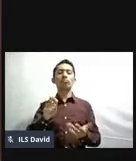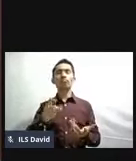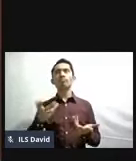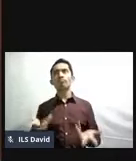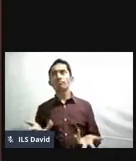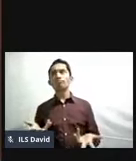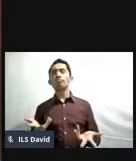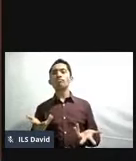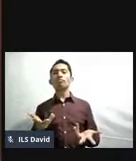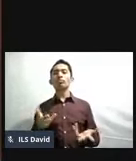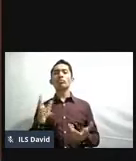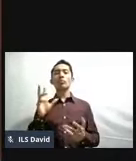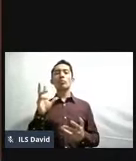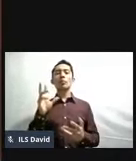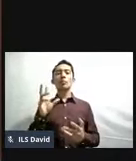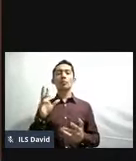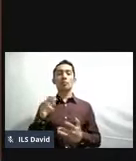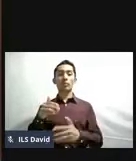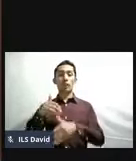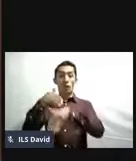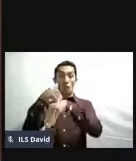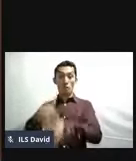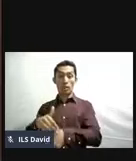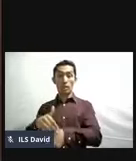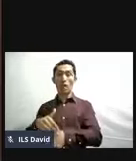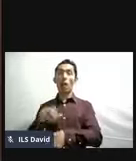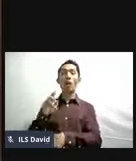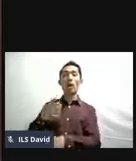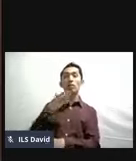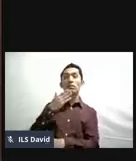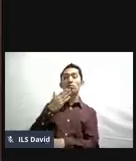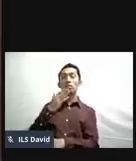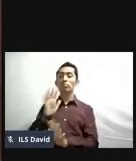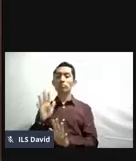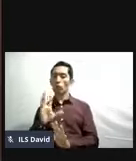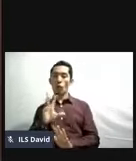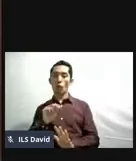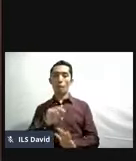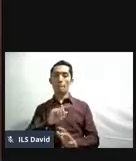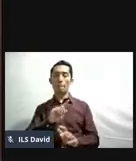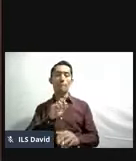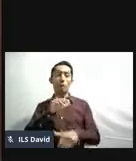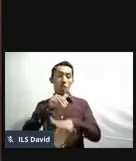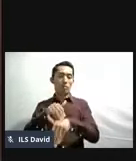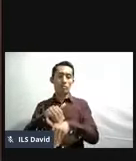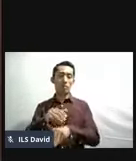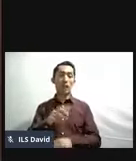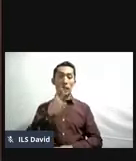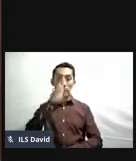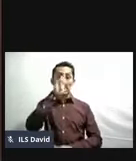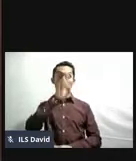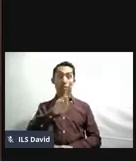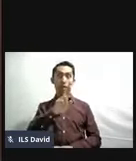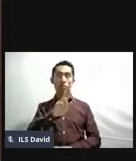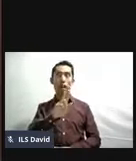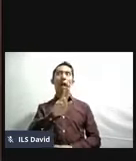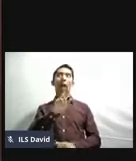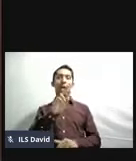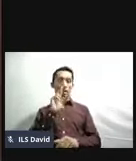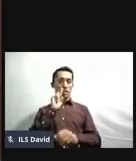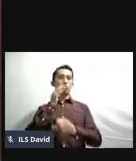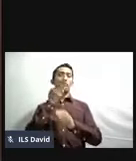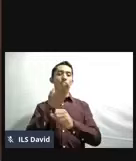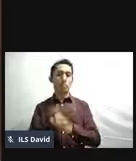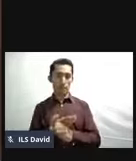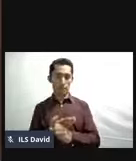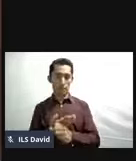no por obedecer, ¿no? Sino siempre por el respeto. Entonces, también la responsabilidad entra en este